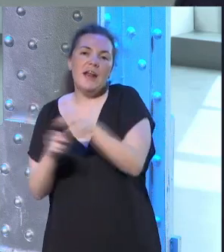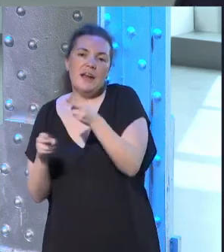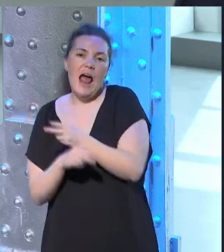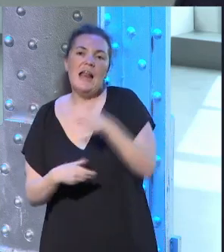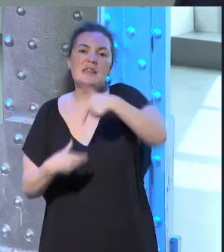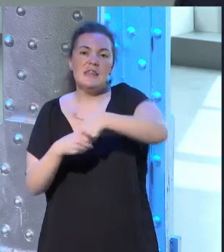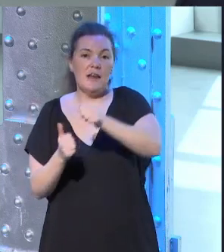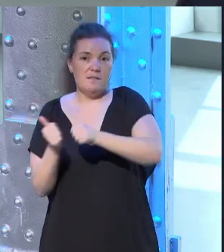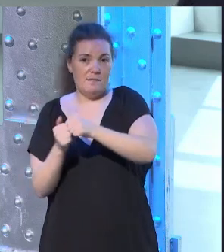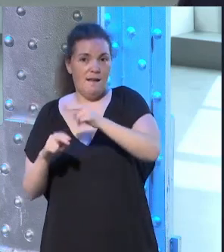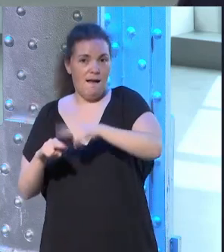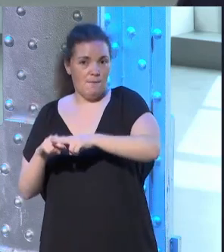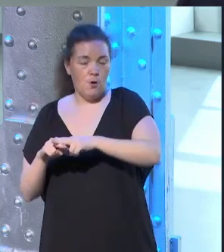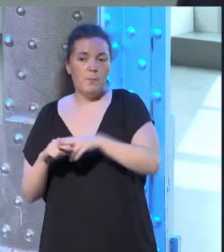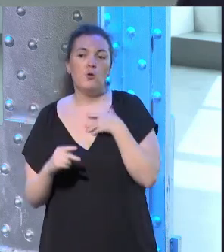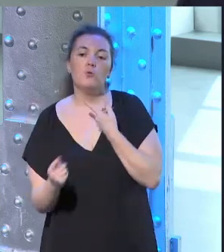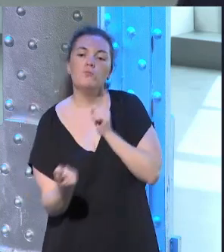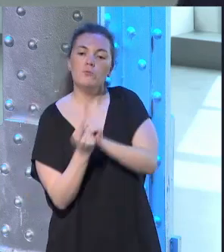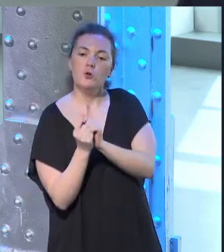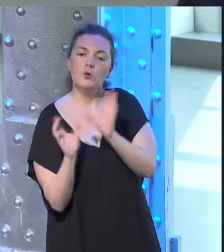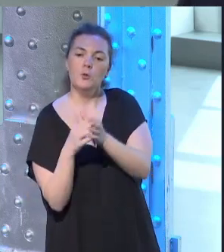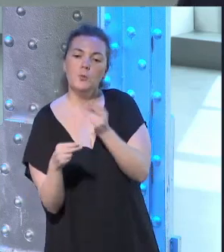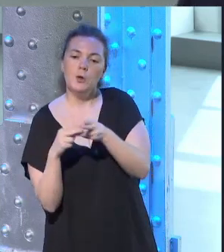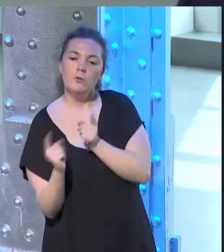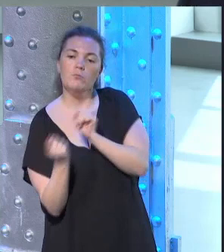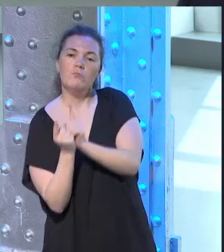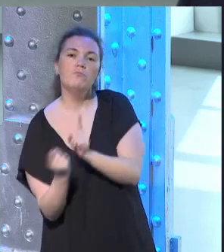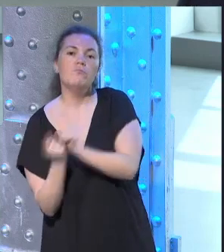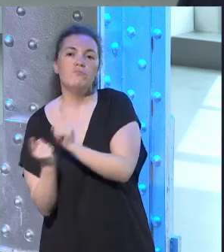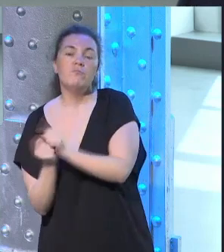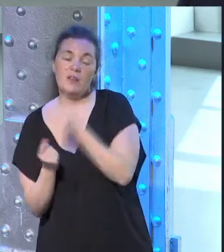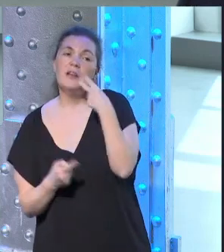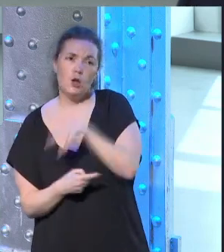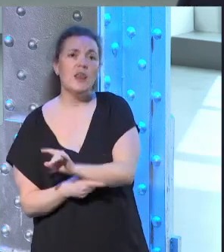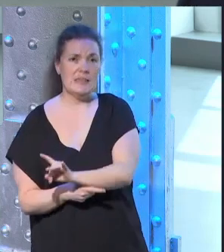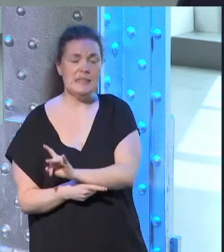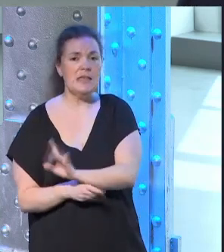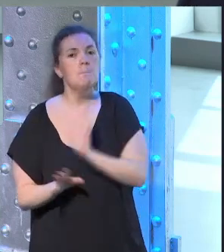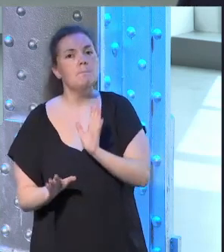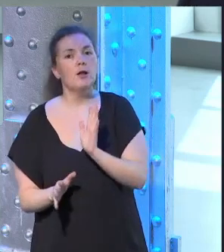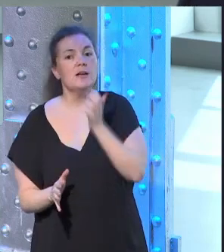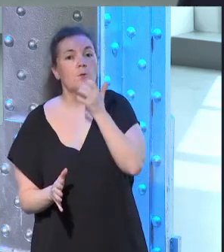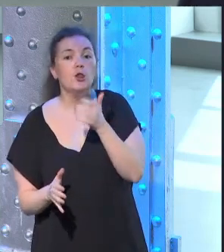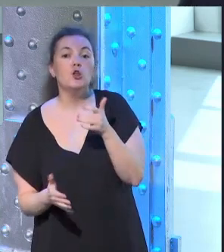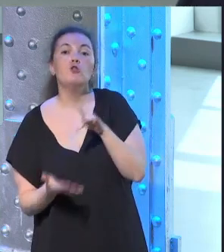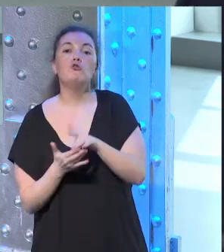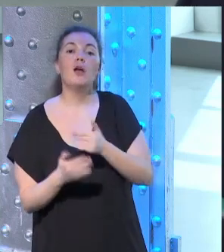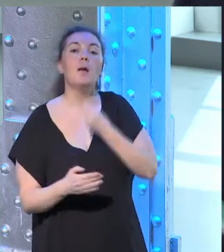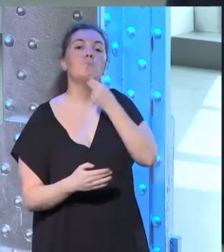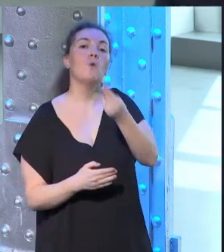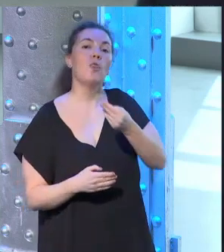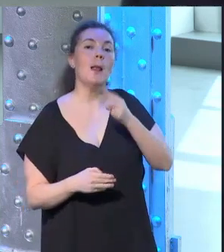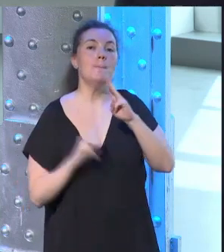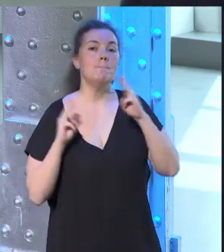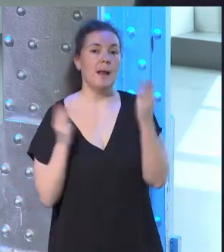Y cuando hablas uno a uno con los distintos partidos políticos, te lo reconocen, dicen sí. Pero cuando tienen que hablar en el Parlamento o ante un